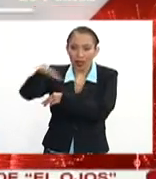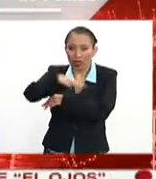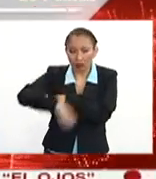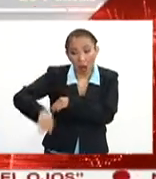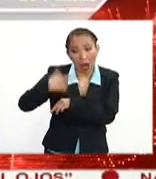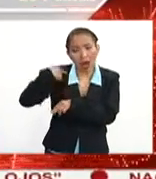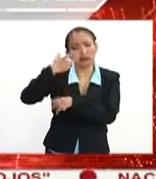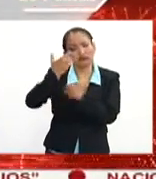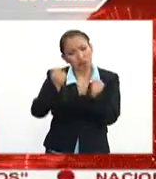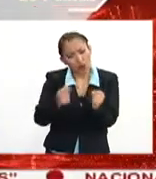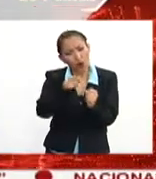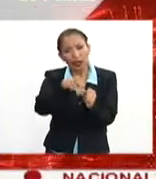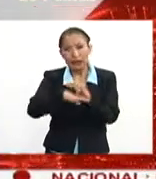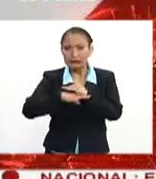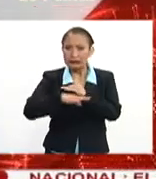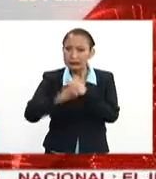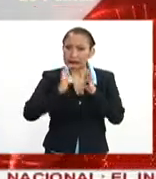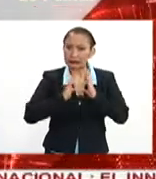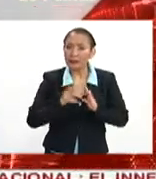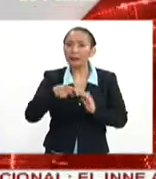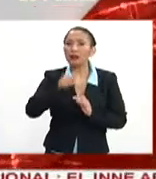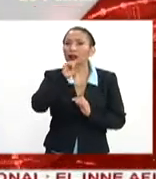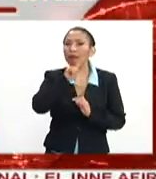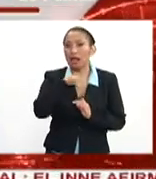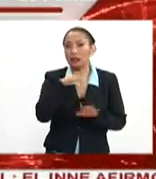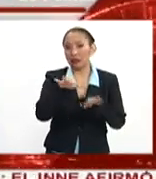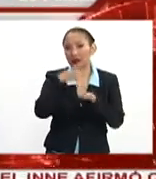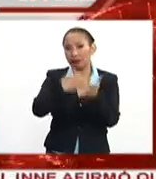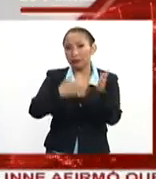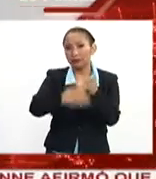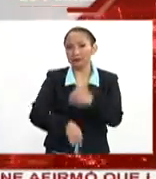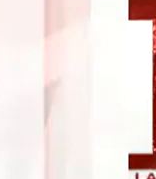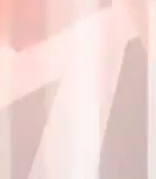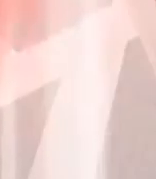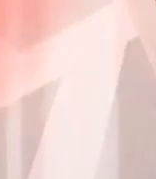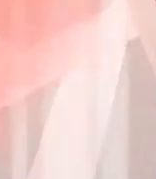hay certidumbre y hay estabilidad, pero que también hay mucho trabajo por hacer.